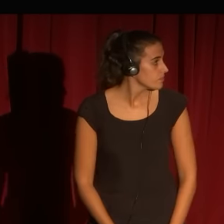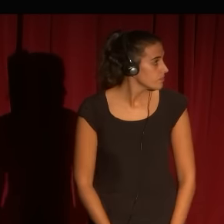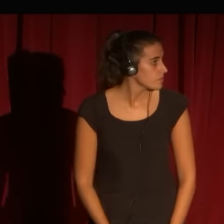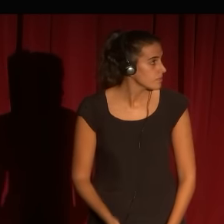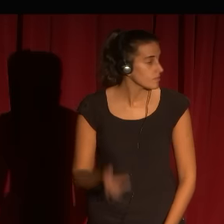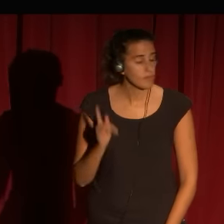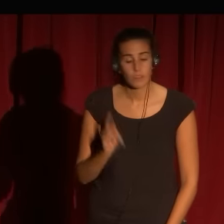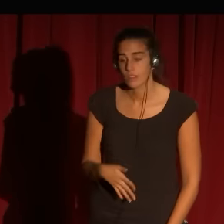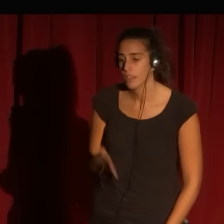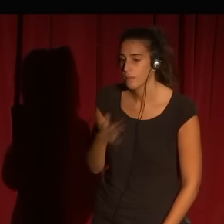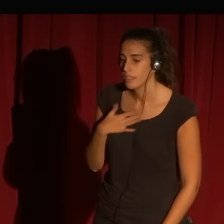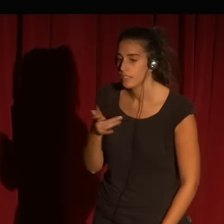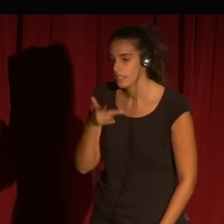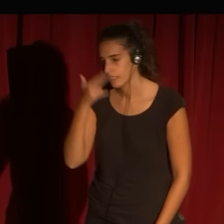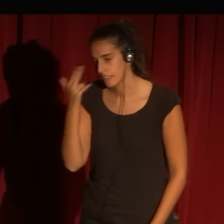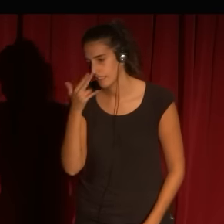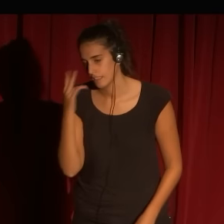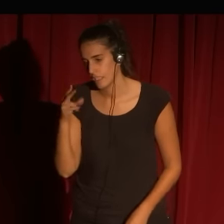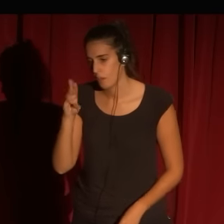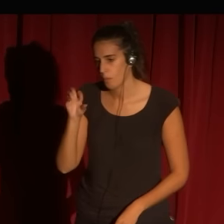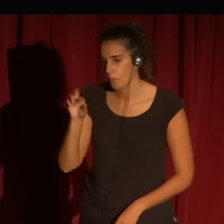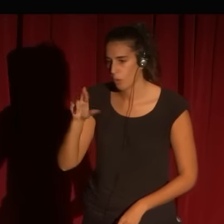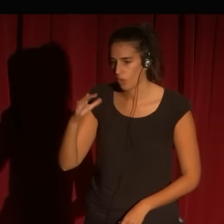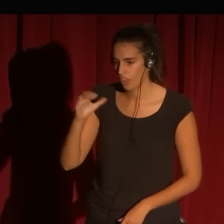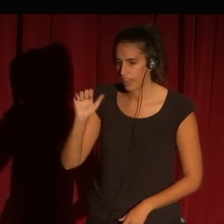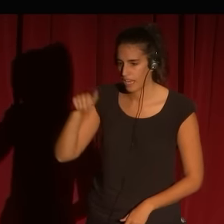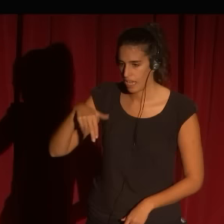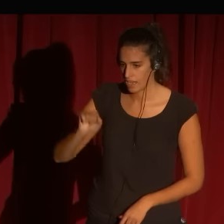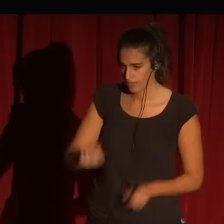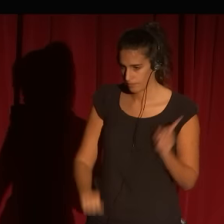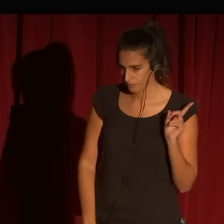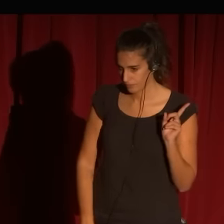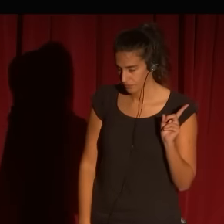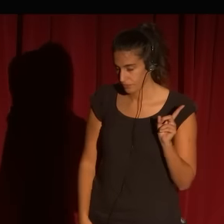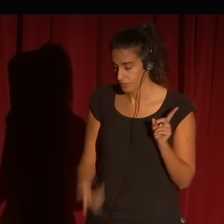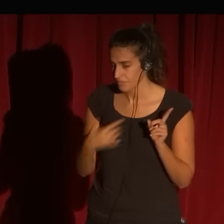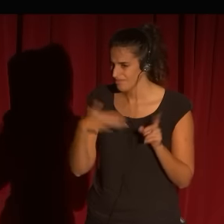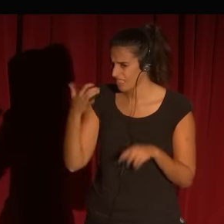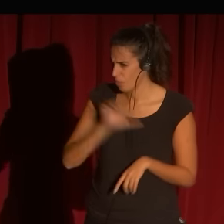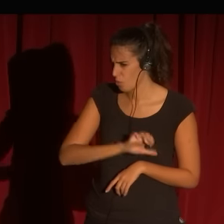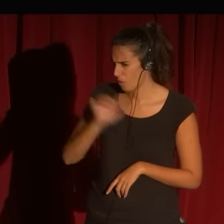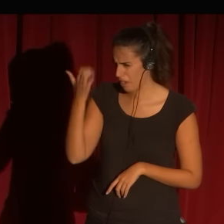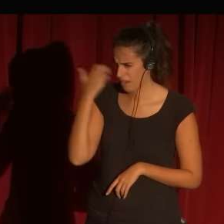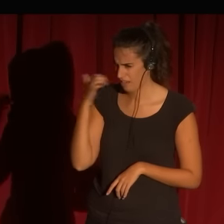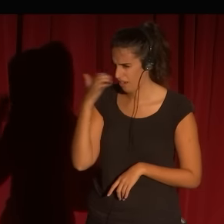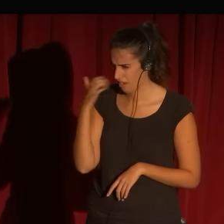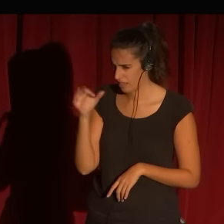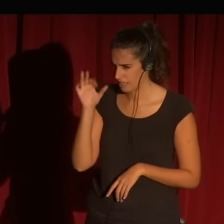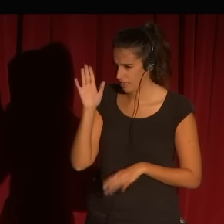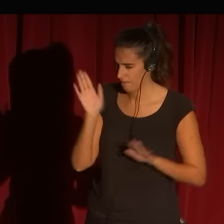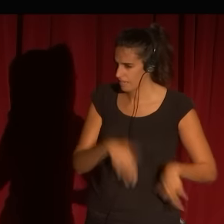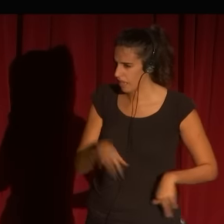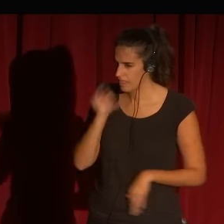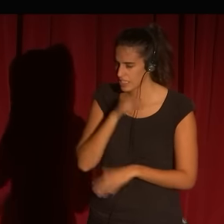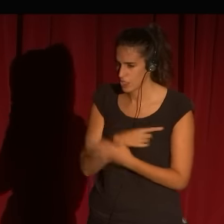y divertida de estudiar es la porcelana que aparece en los cuadros de Clara paters ha sido rara en Europa hasta final del siglo XV en este